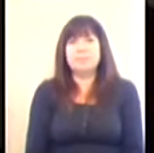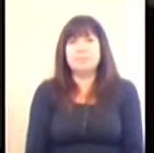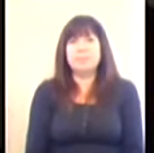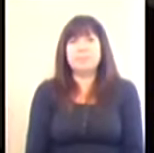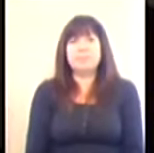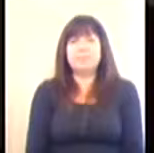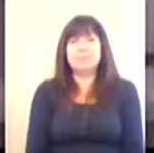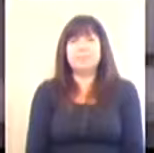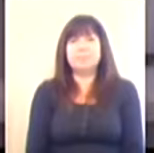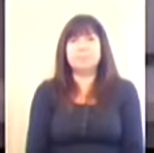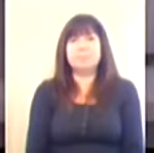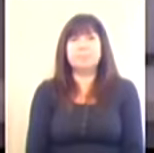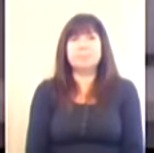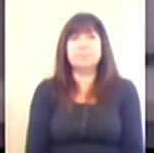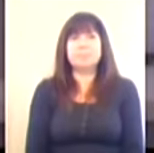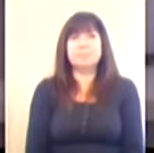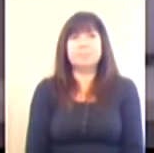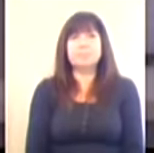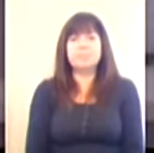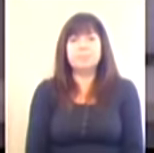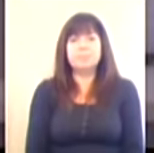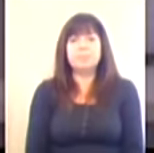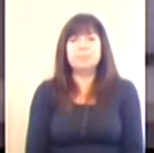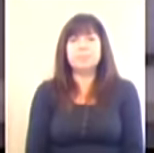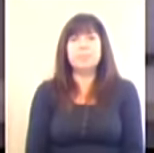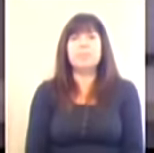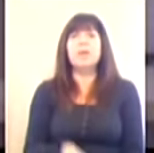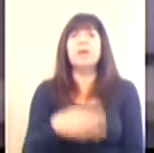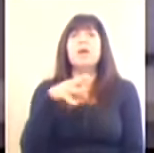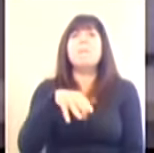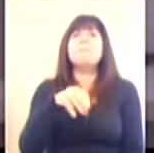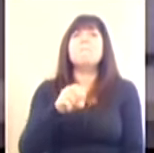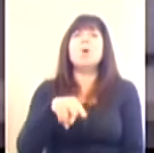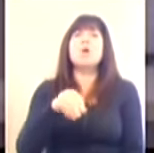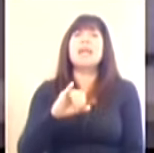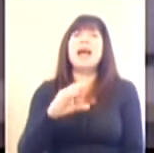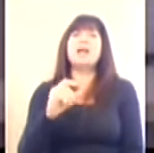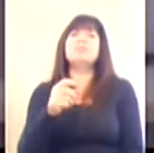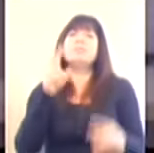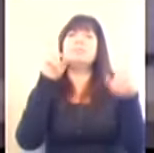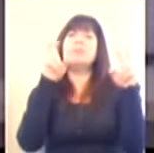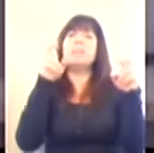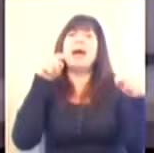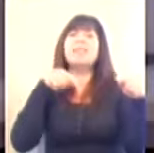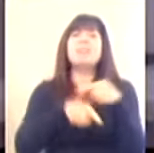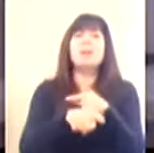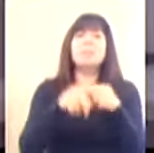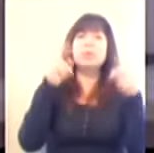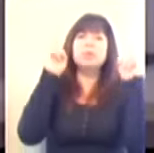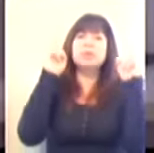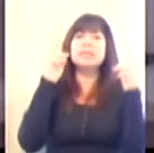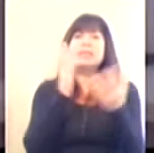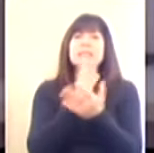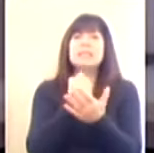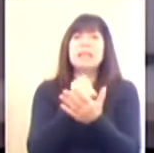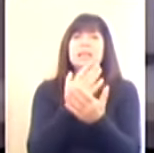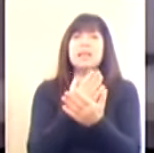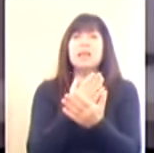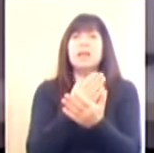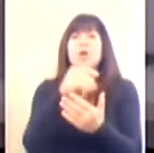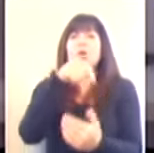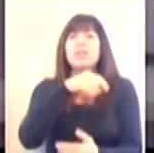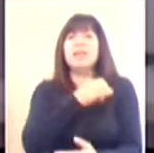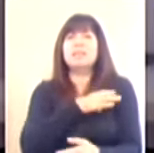Mónica, ¿cómo es tu visión global, sobre todo como champion en el tema de transporte, de una estrategia que Chile está adoptando, o en general, qué es lo